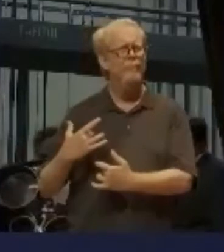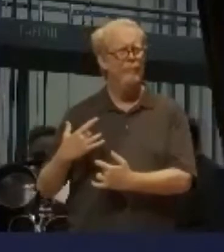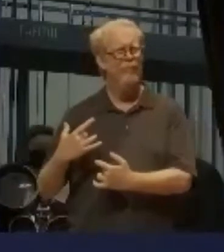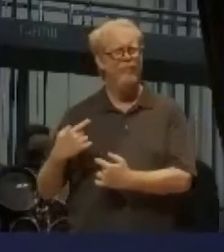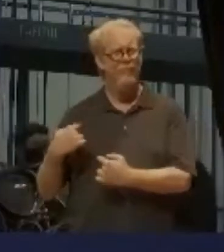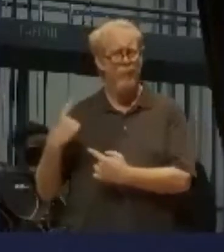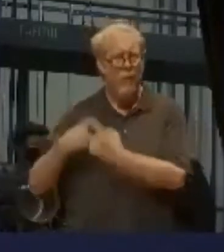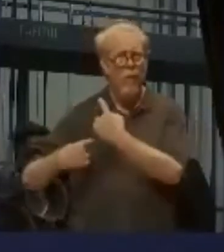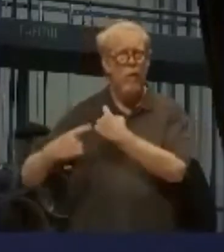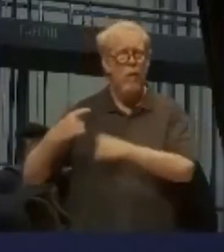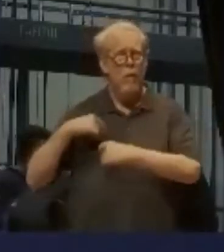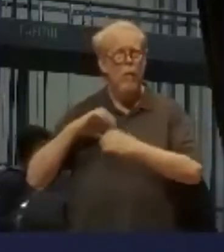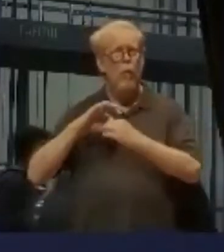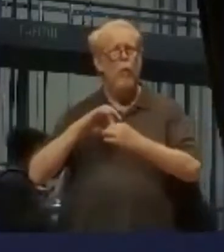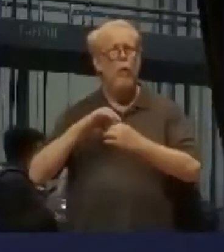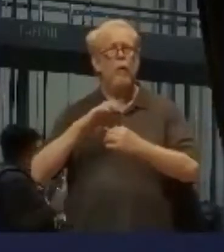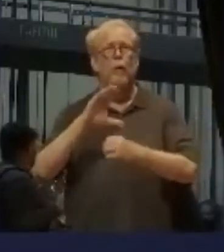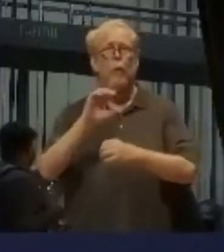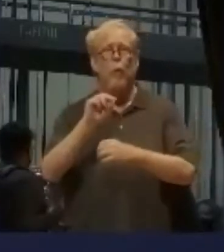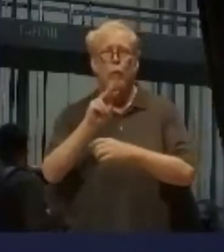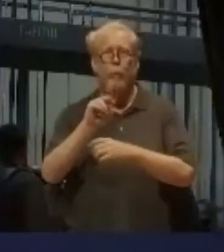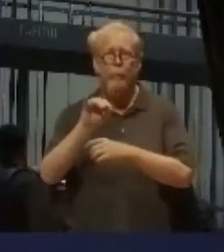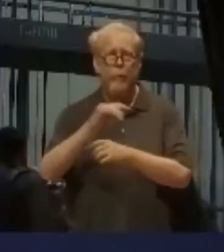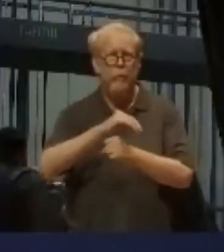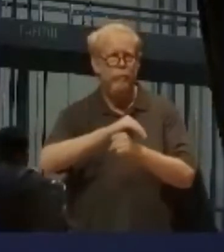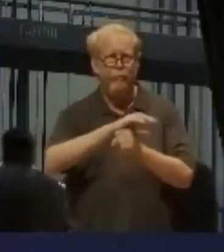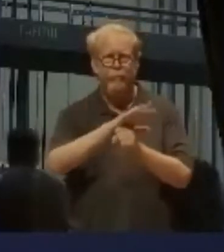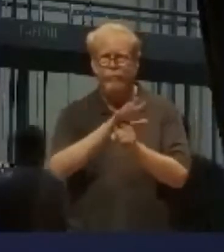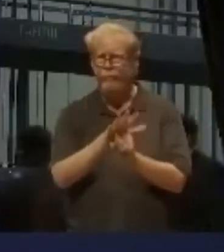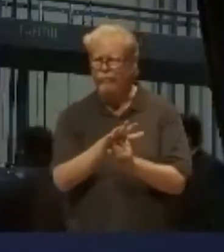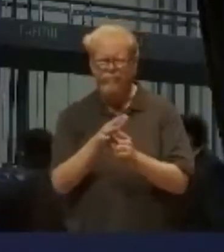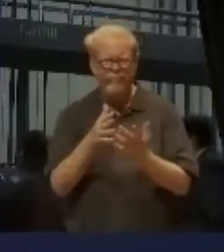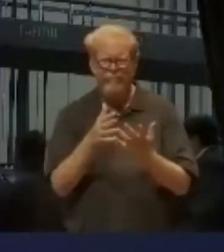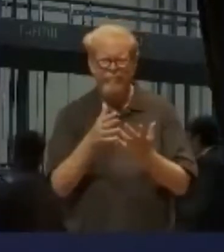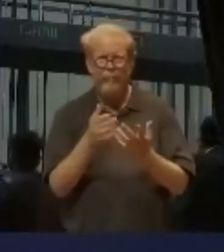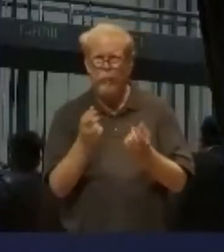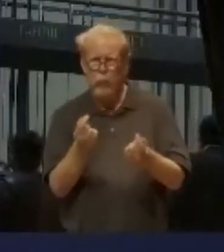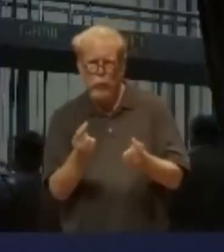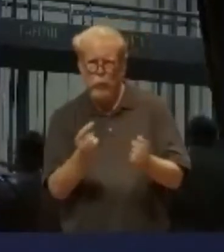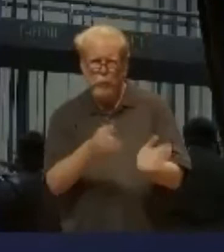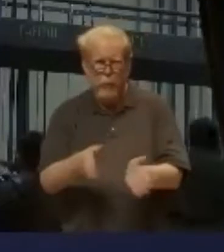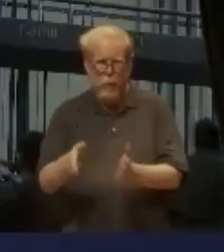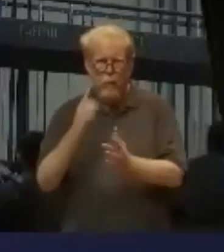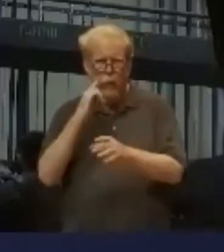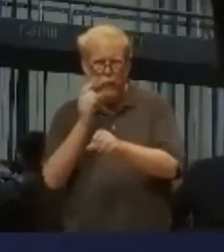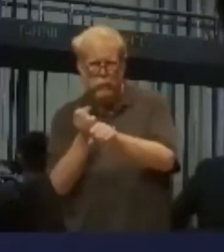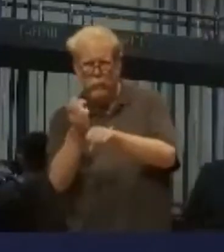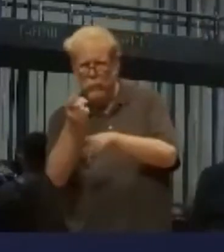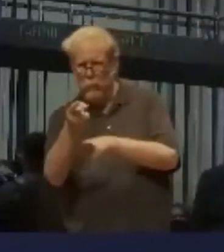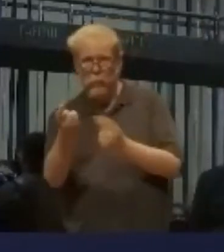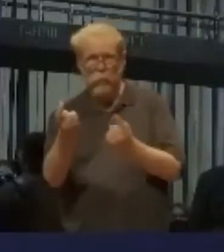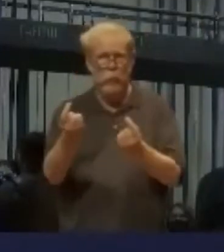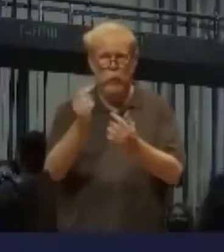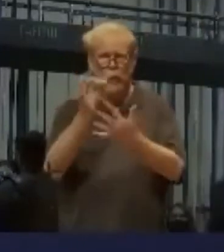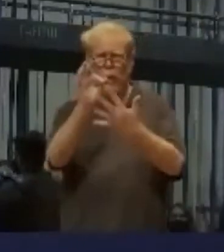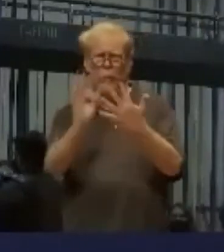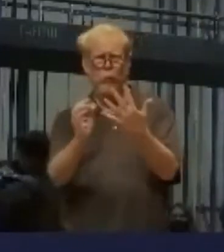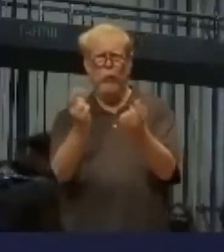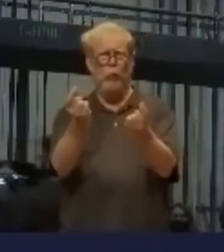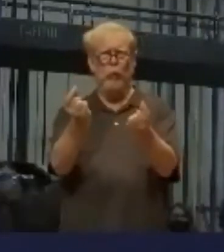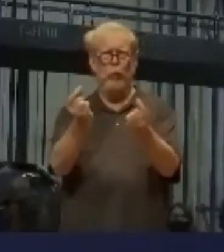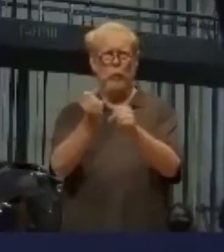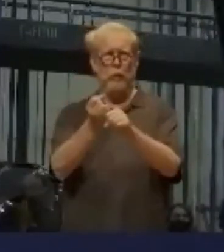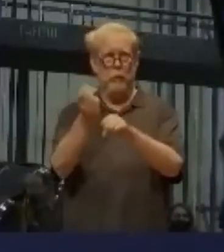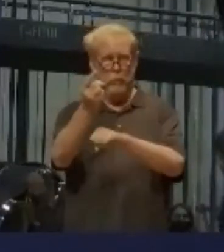se enviaron antes de esta reunión. Muchas tienen que ver obviamente con COVID, dónde estamos ahorita con COVID, qué vemos para el próximo año, qué